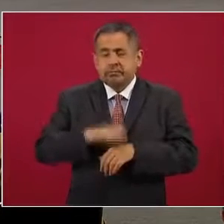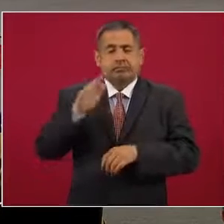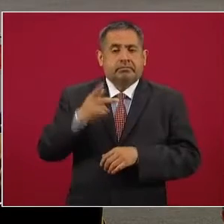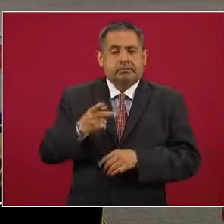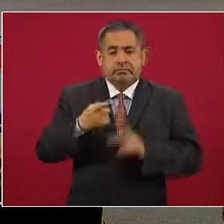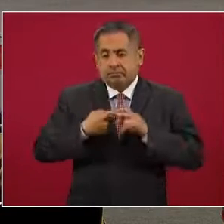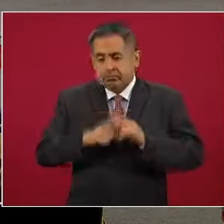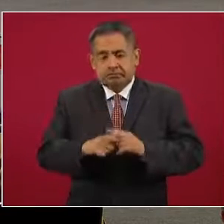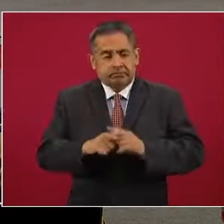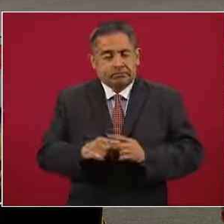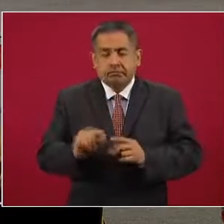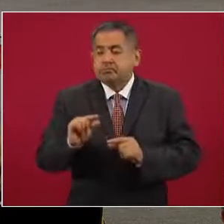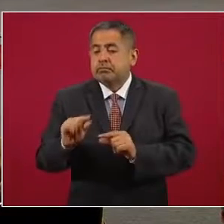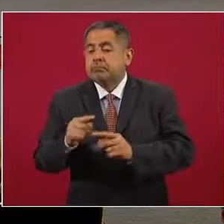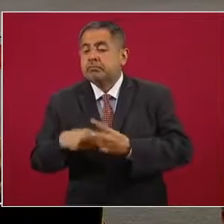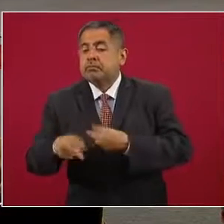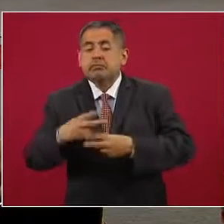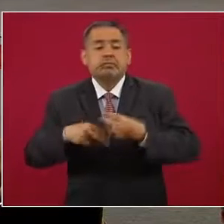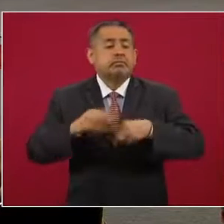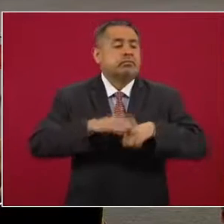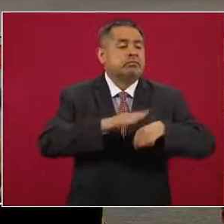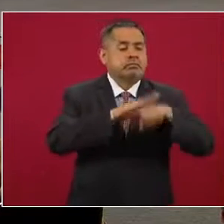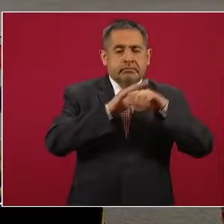de abajo hacia arriba,